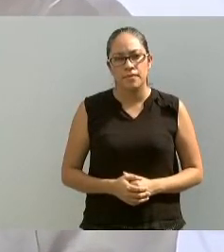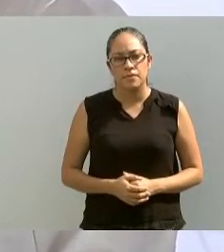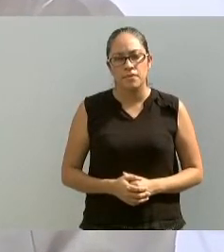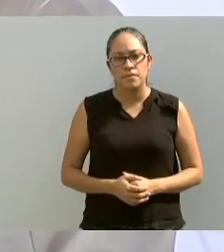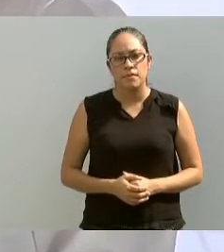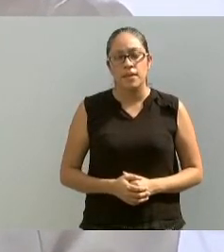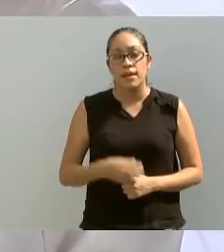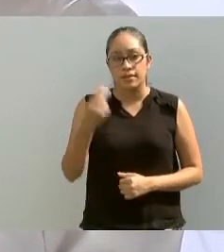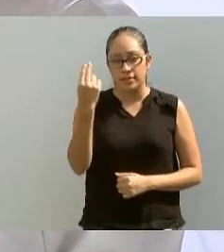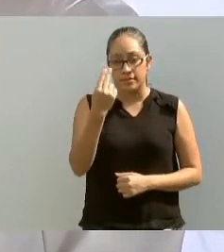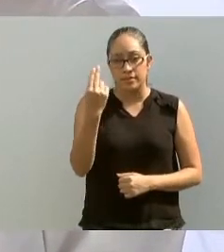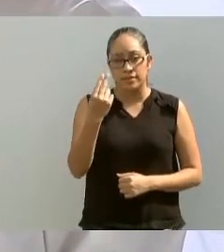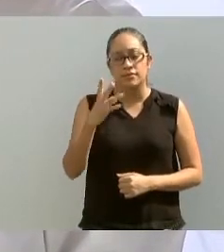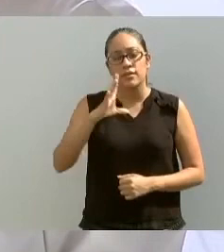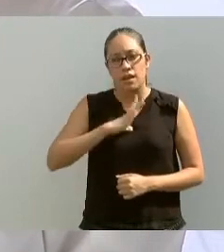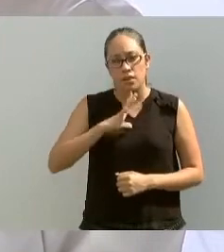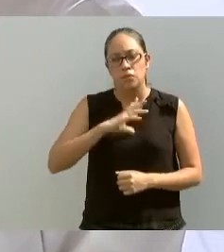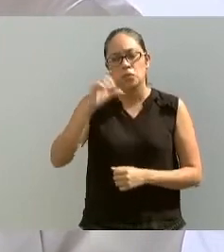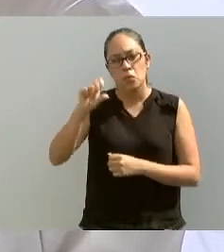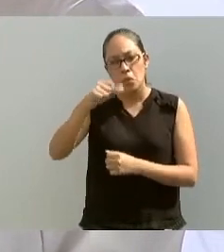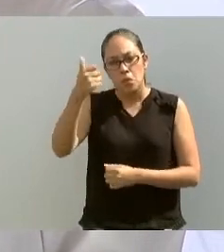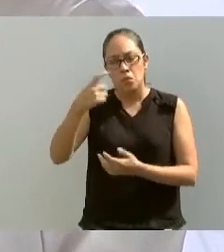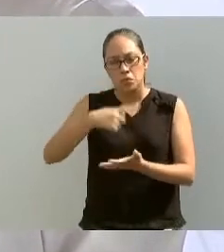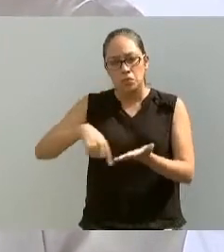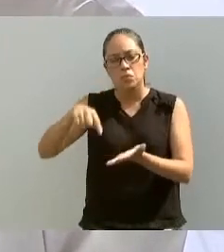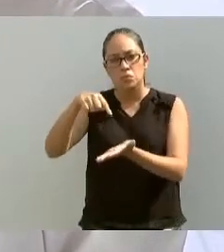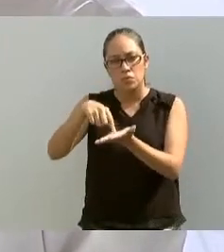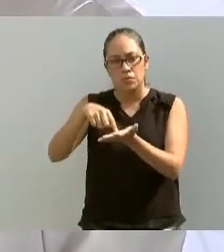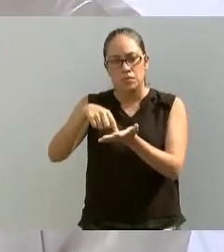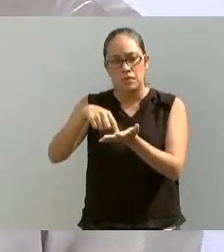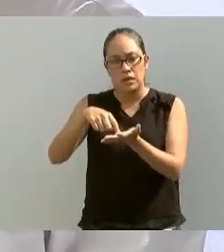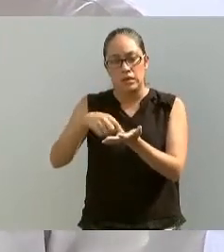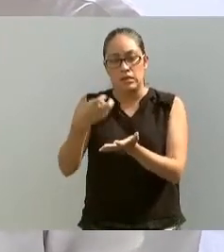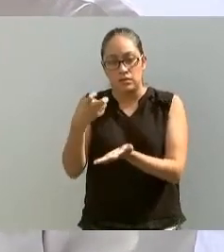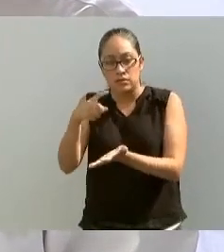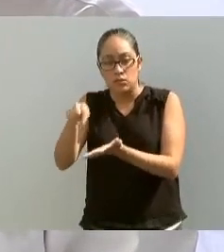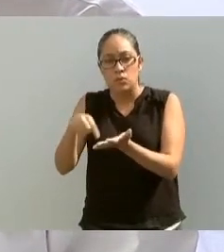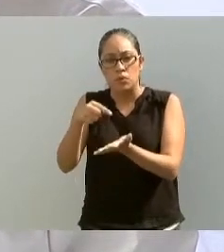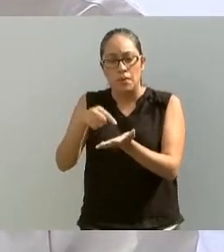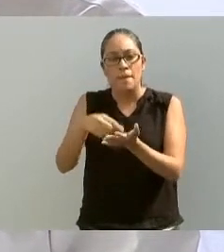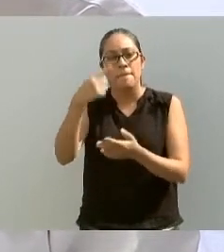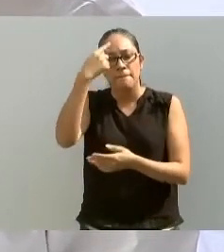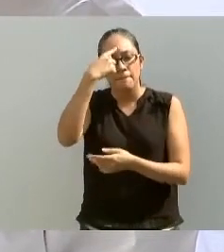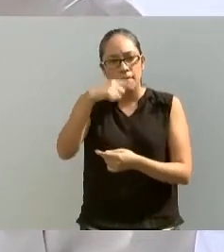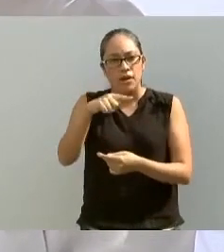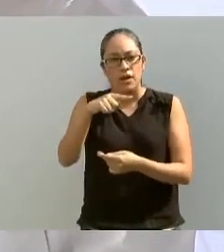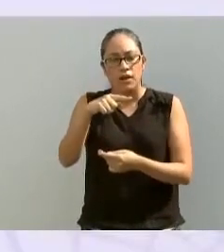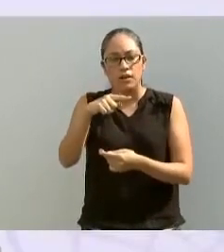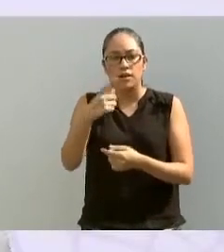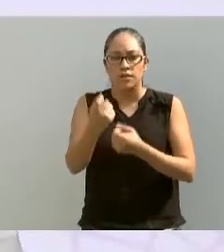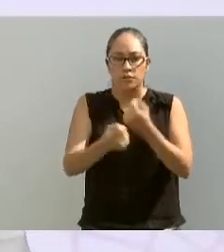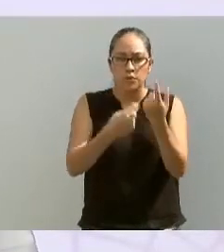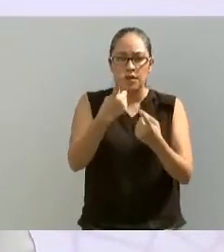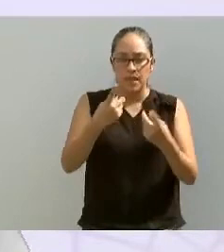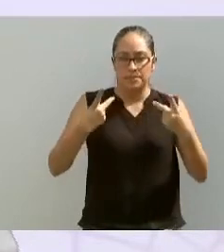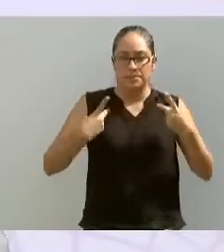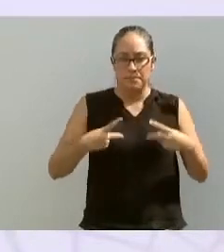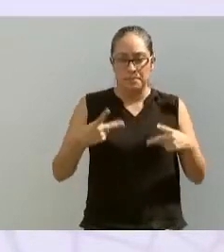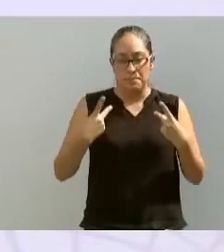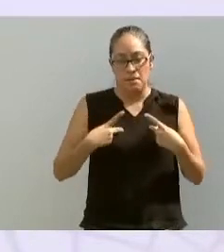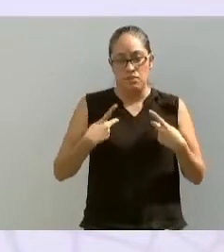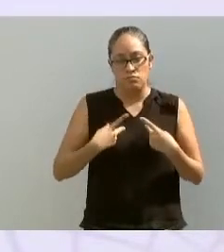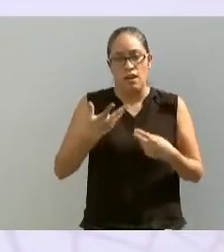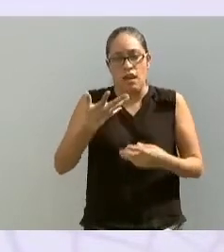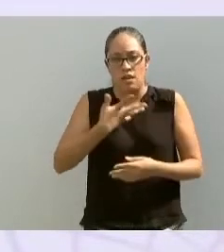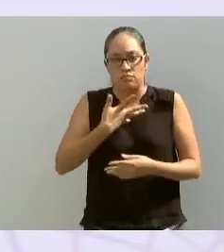tener más espacios para quienes están privados de su